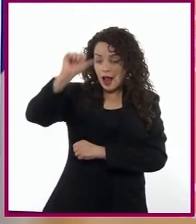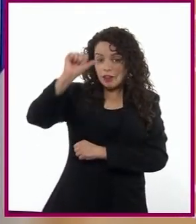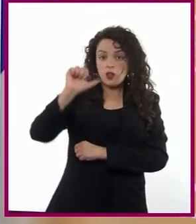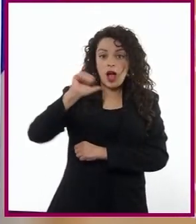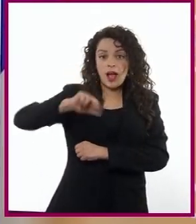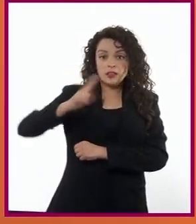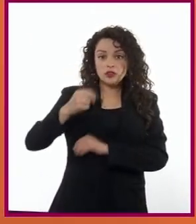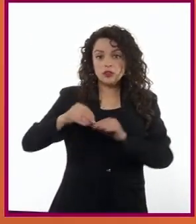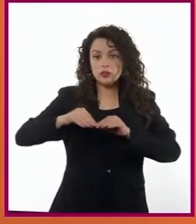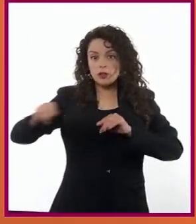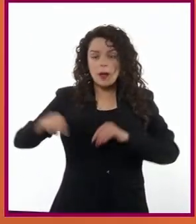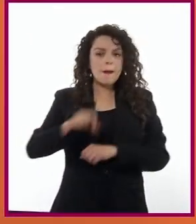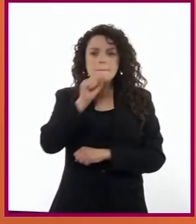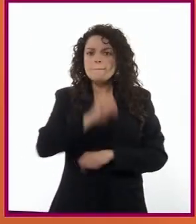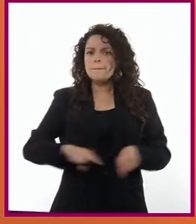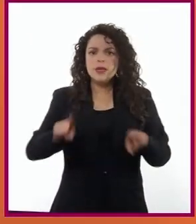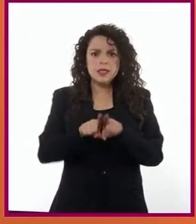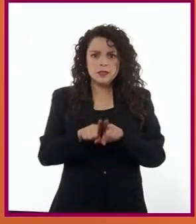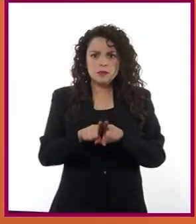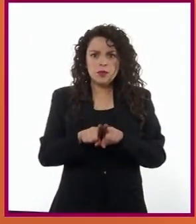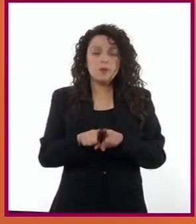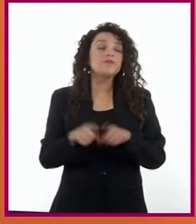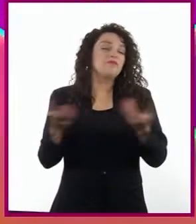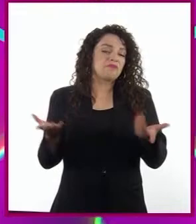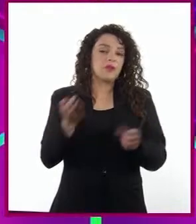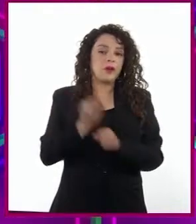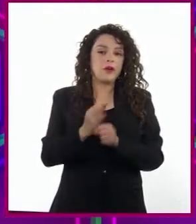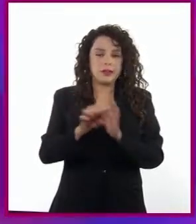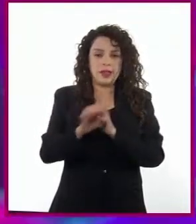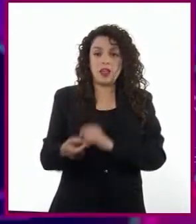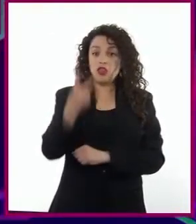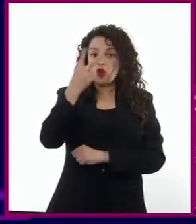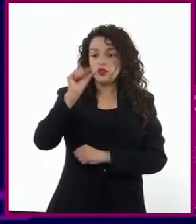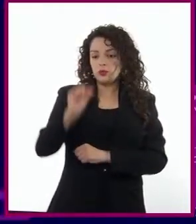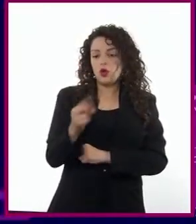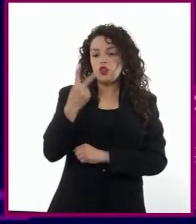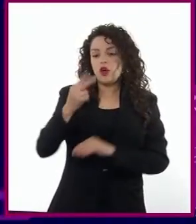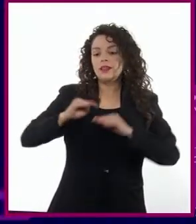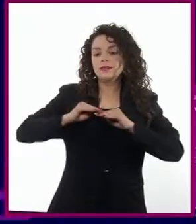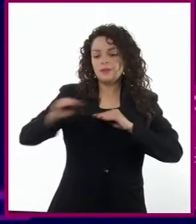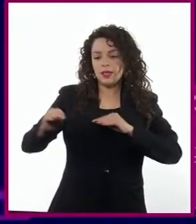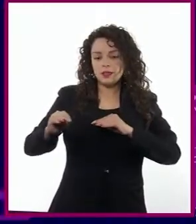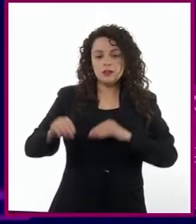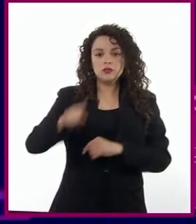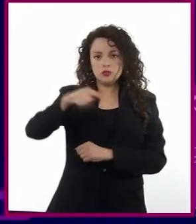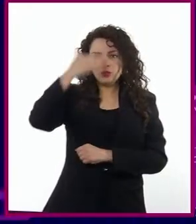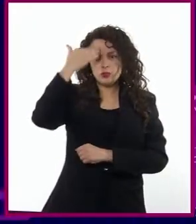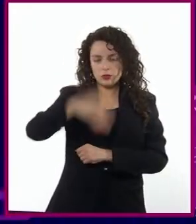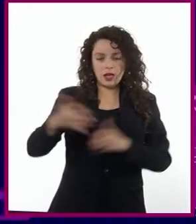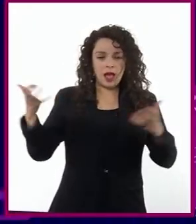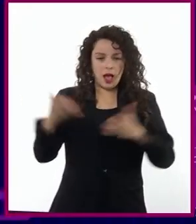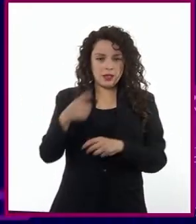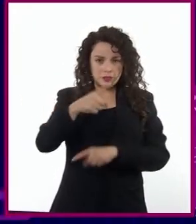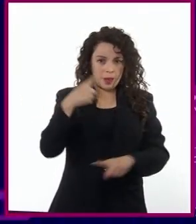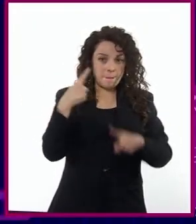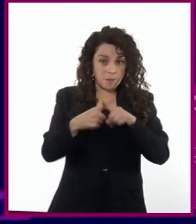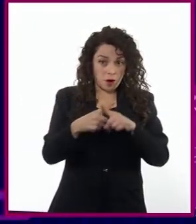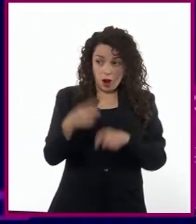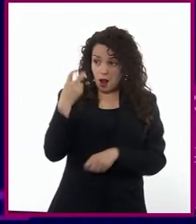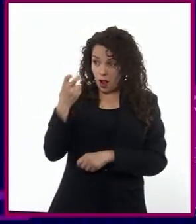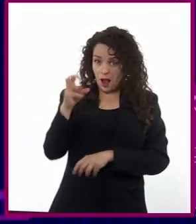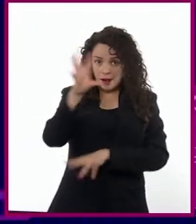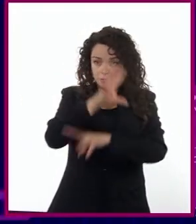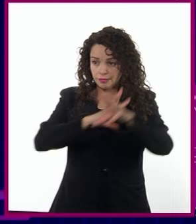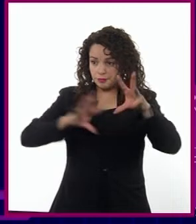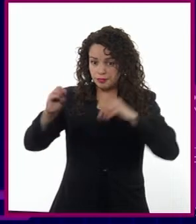la misma cantidad, en este caso 2.2 metros. Sabemos que al multiplicar dichas cantidades